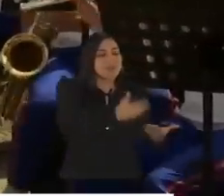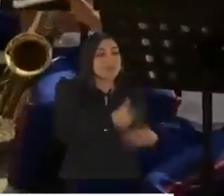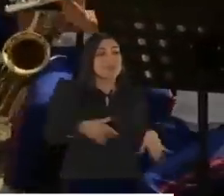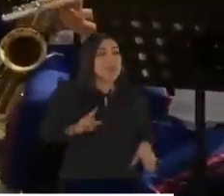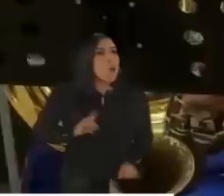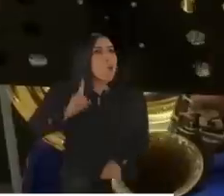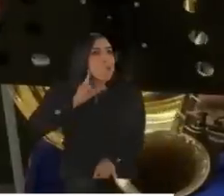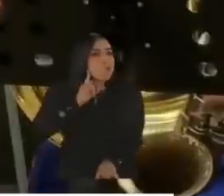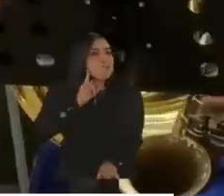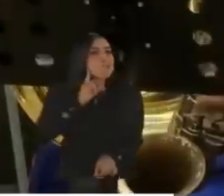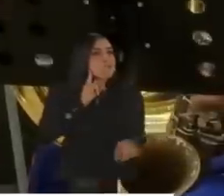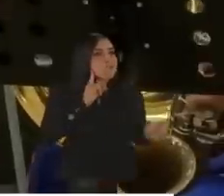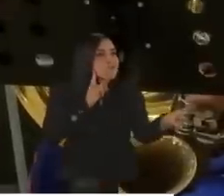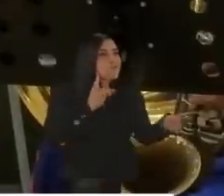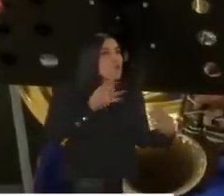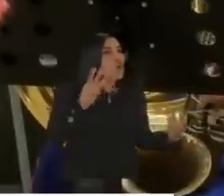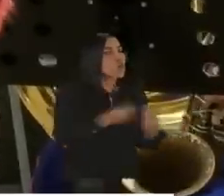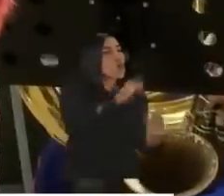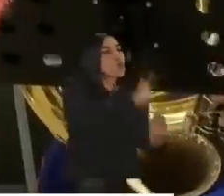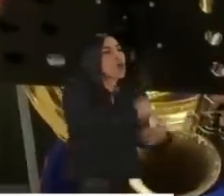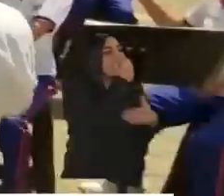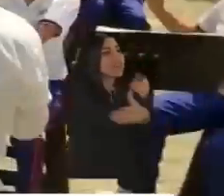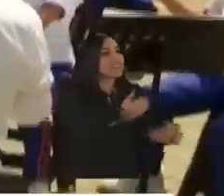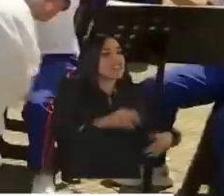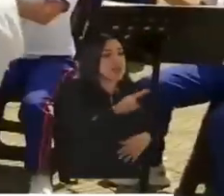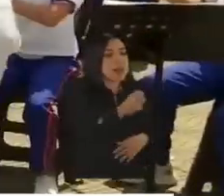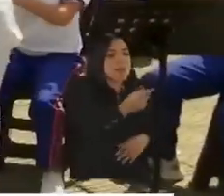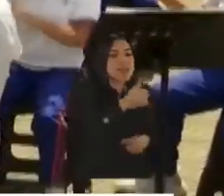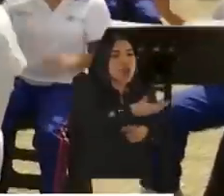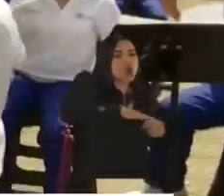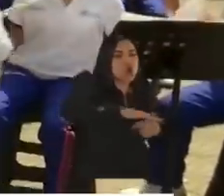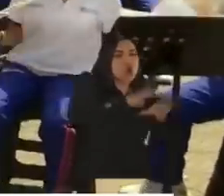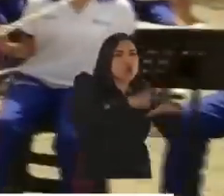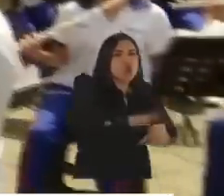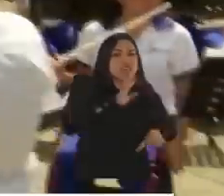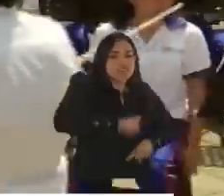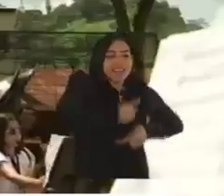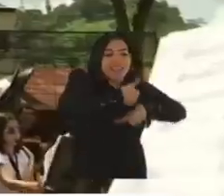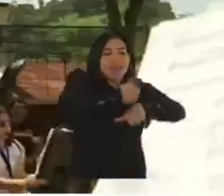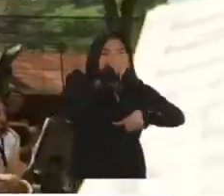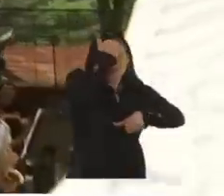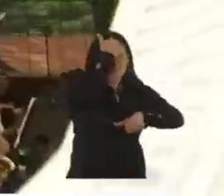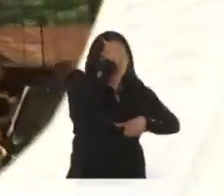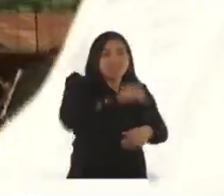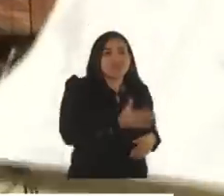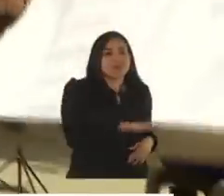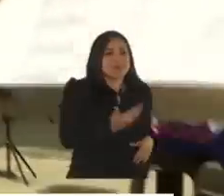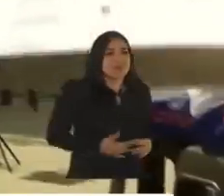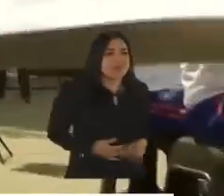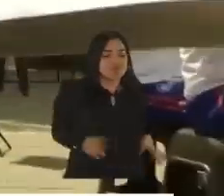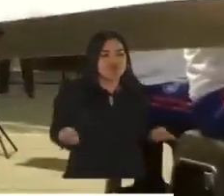Así suena el coro de la banda sinfónica infantil de La Vega, Cundinamarca, dirigida por el maestro Leonel.